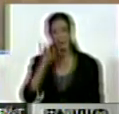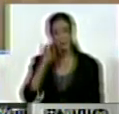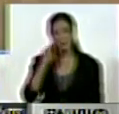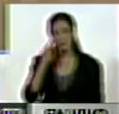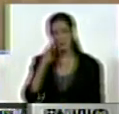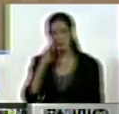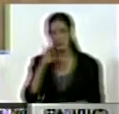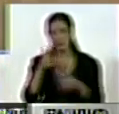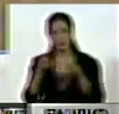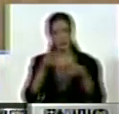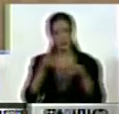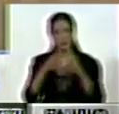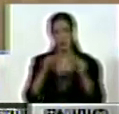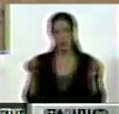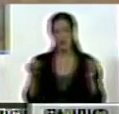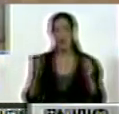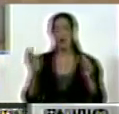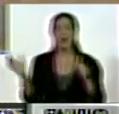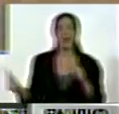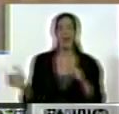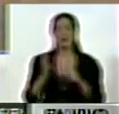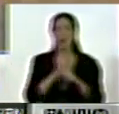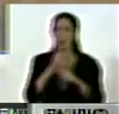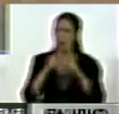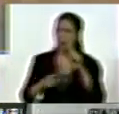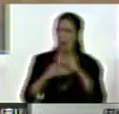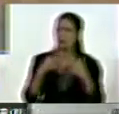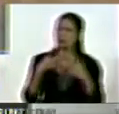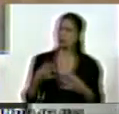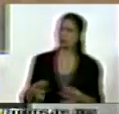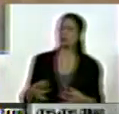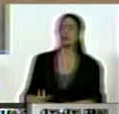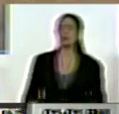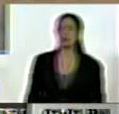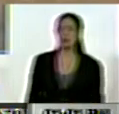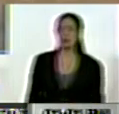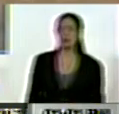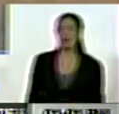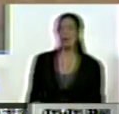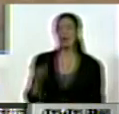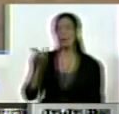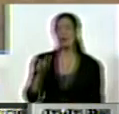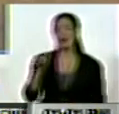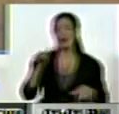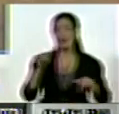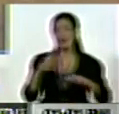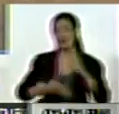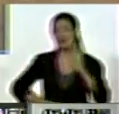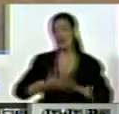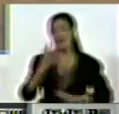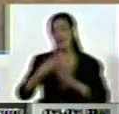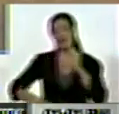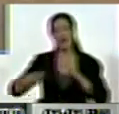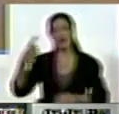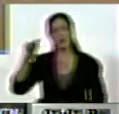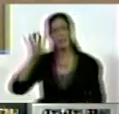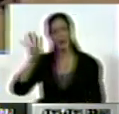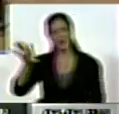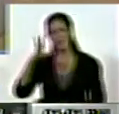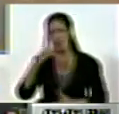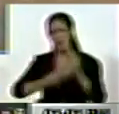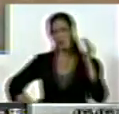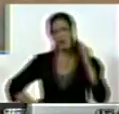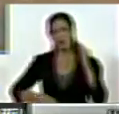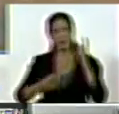seguimiento correspondiente. Y allí conseguimos cosas muy interesantes. Esta persona sale huyendo de Jordania. Cuando ya